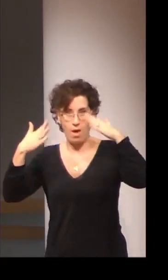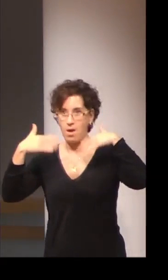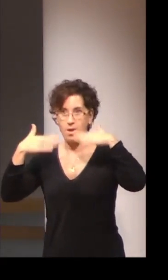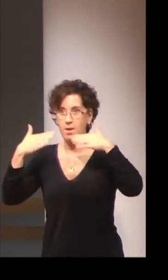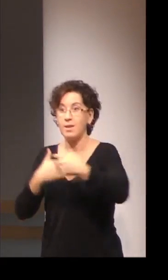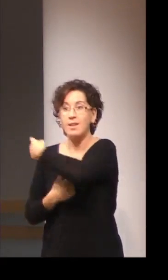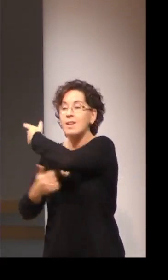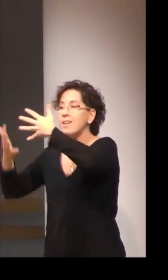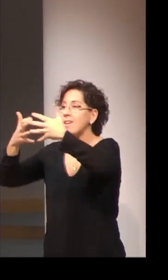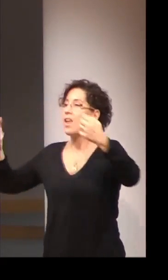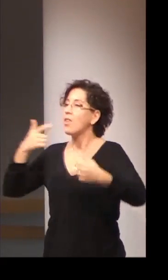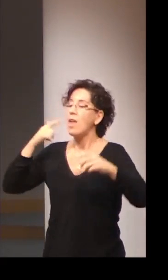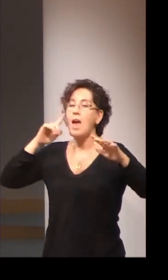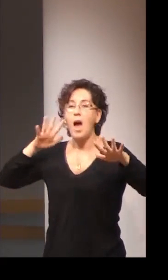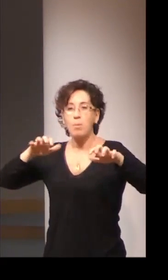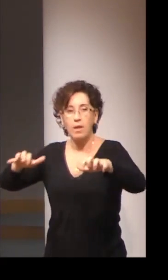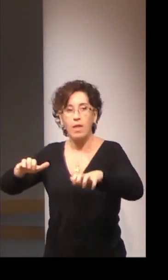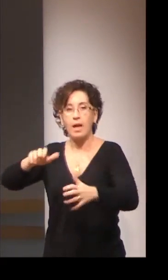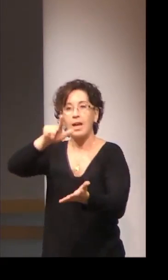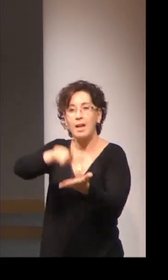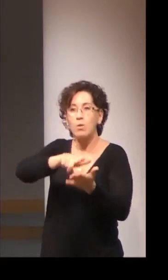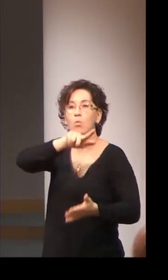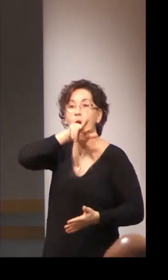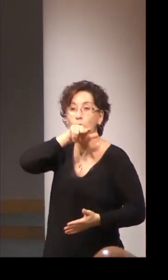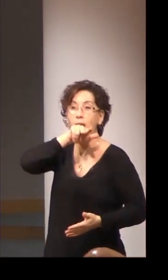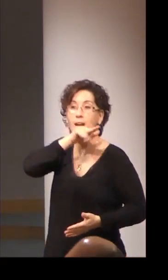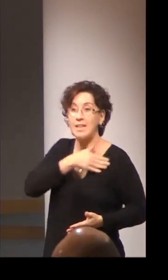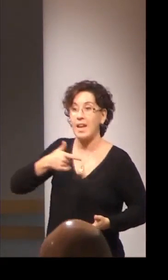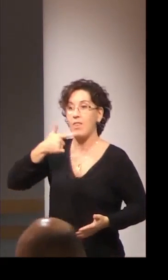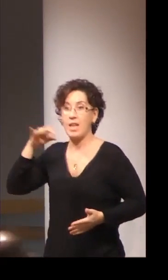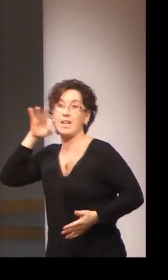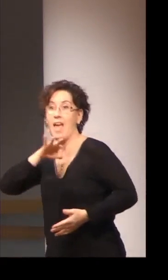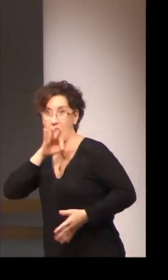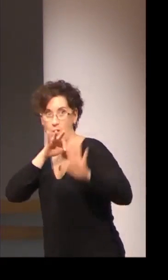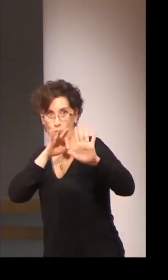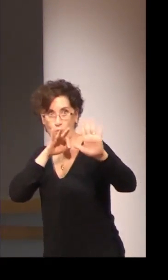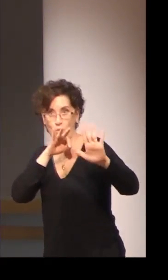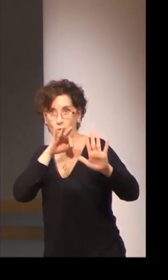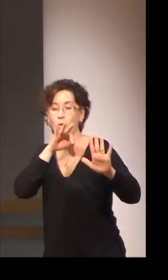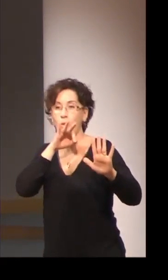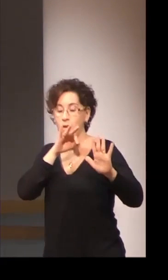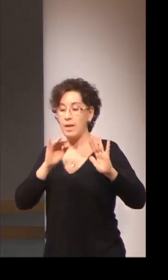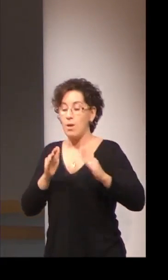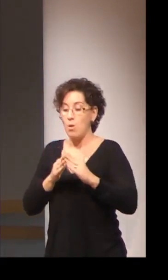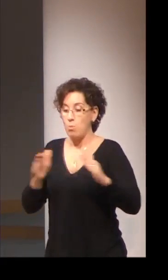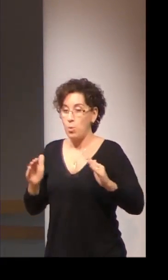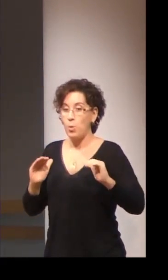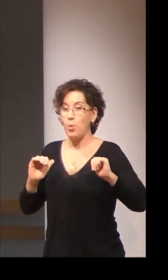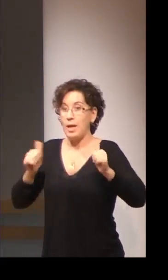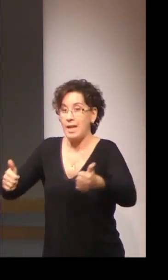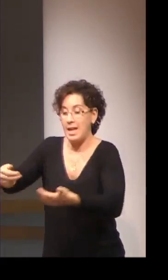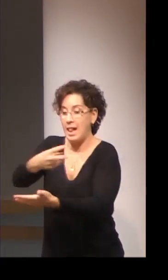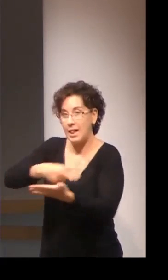aprendizaje de la lengua oral se refiere al Gallego claro a la expresión oral en Gallego iniciación a la lectura y a la